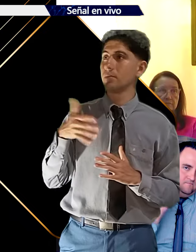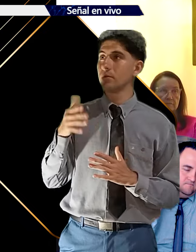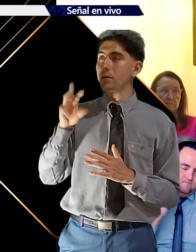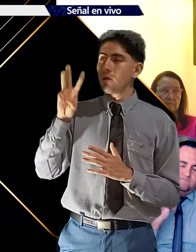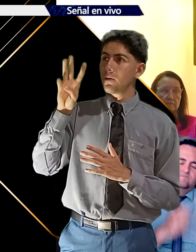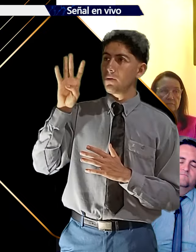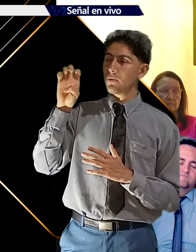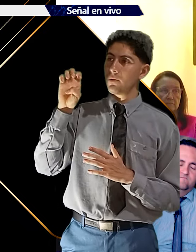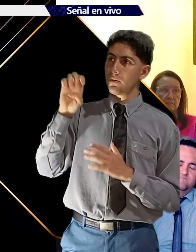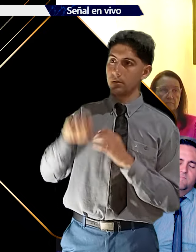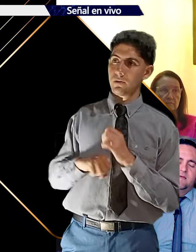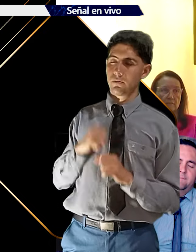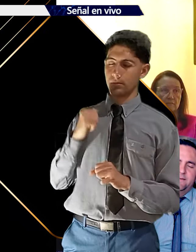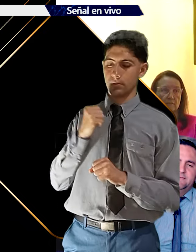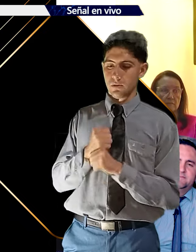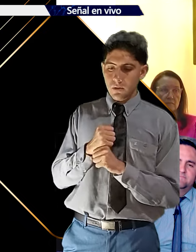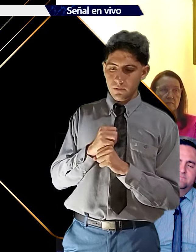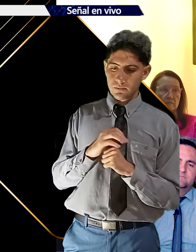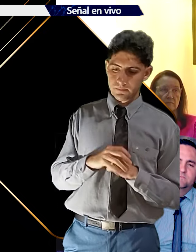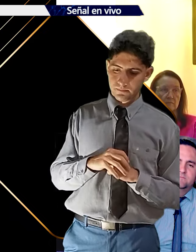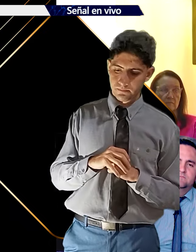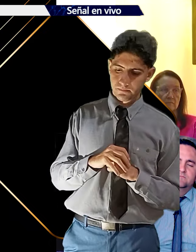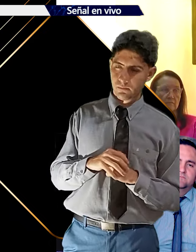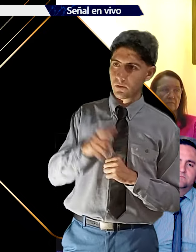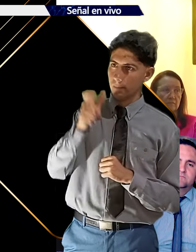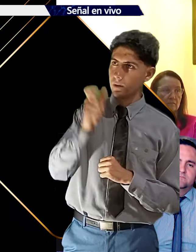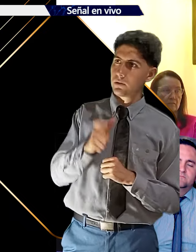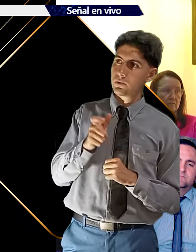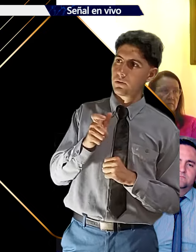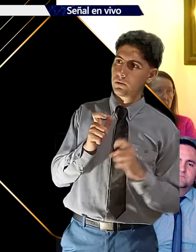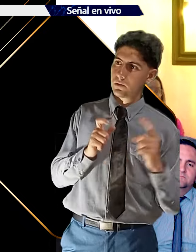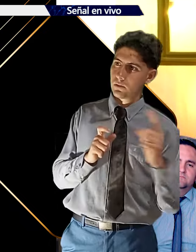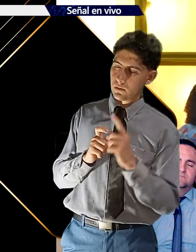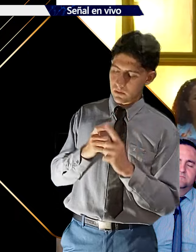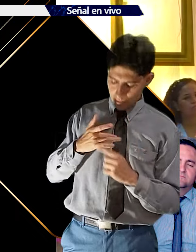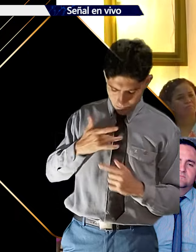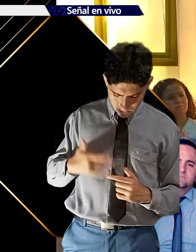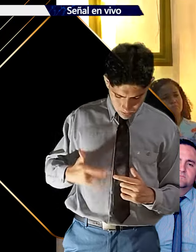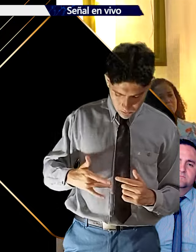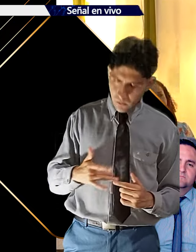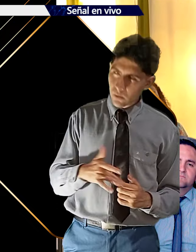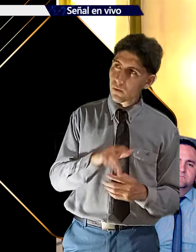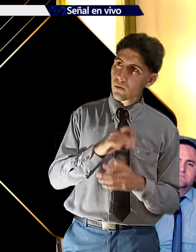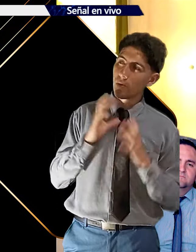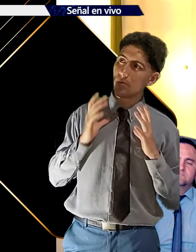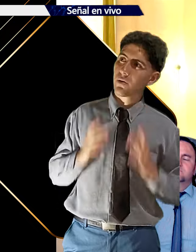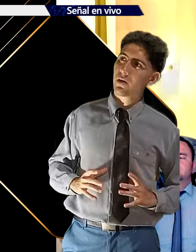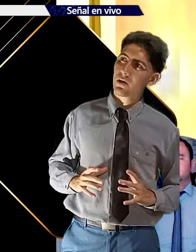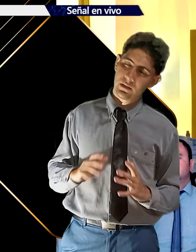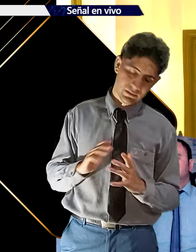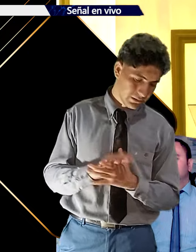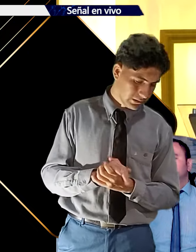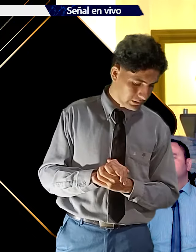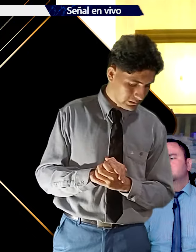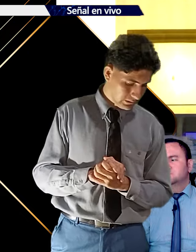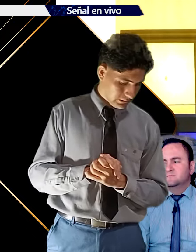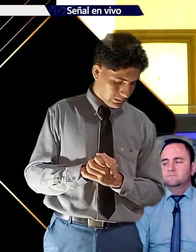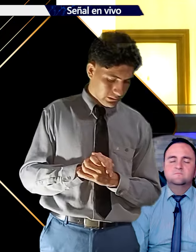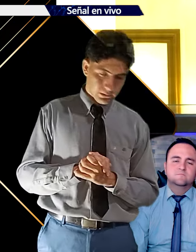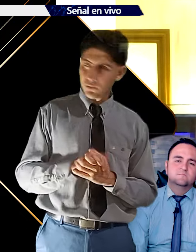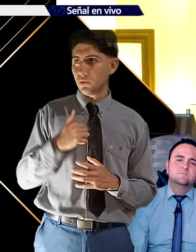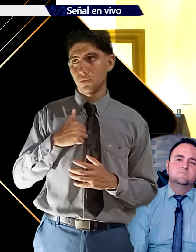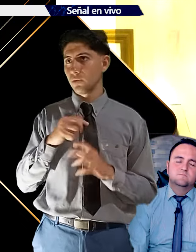íntimas. Y después, mamá, cuando yo tenía 9 años, también llegamos a un lugar y resulta que llegó una persona ahí y también